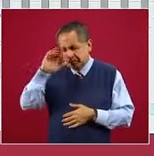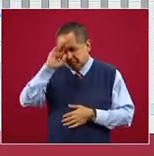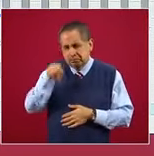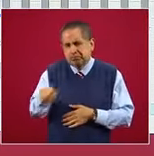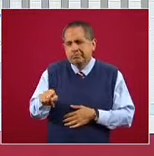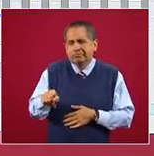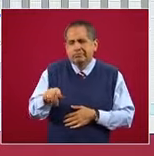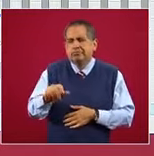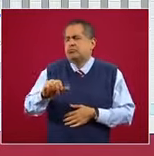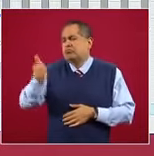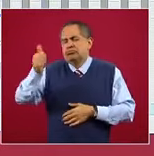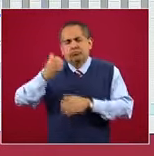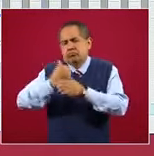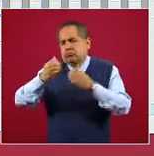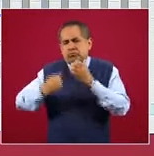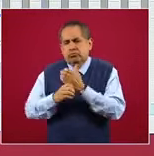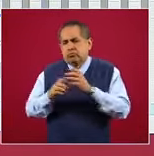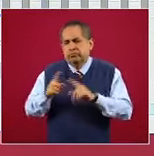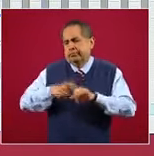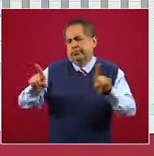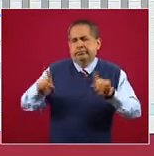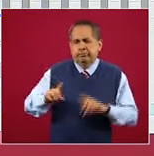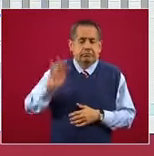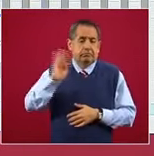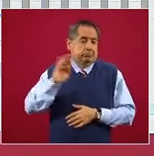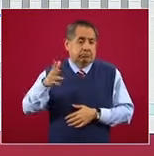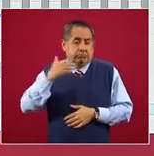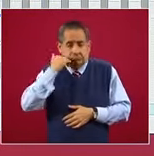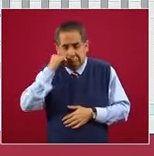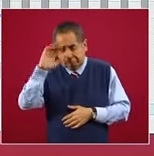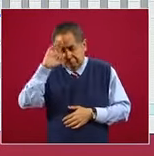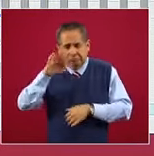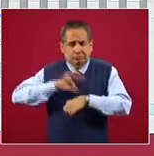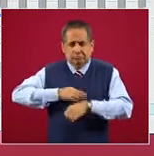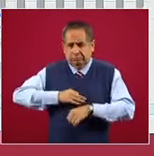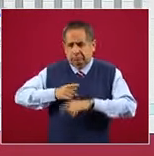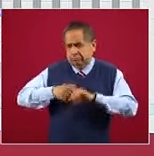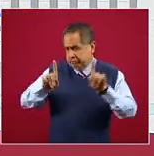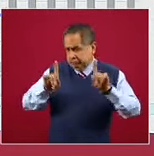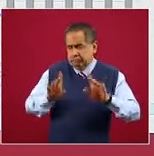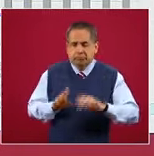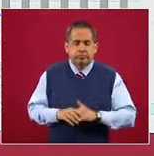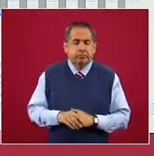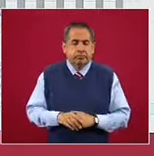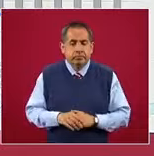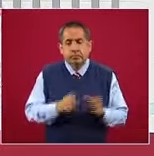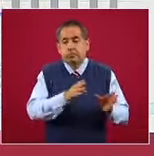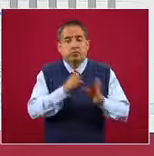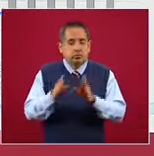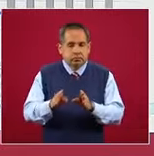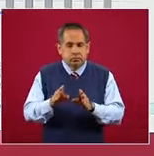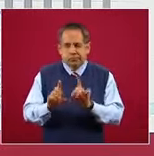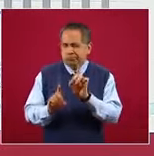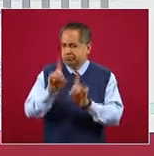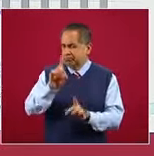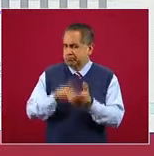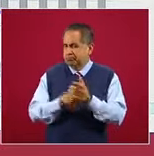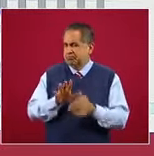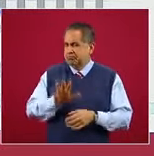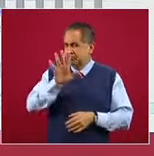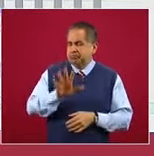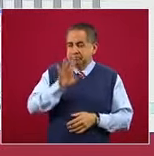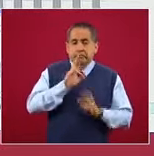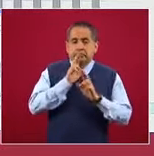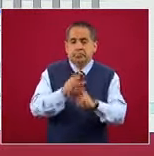se explican por alguna otra enfermedad, posiblemente infecciosa. Los que permanecen como sospechosos y están